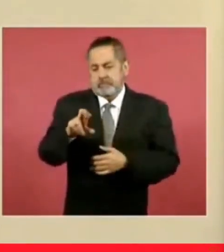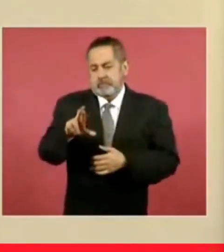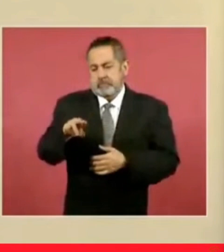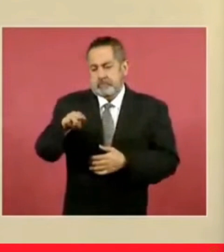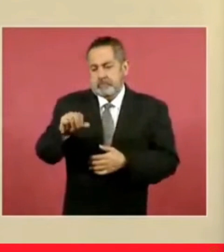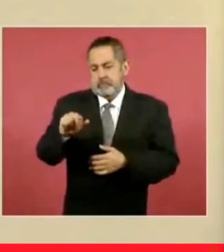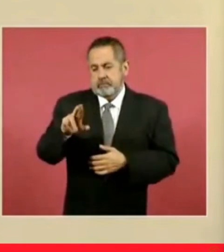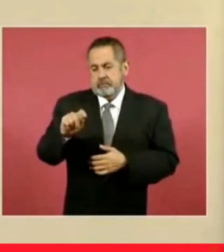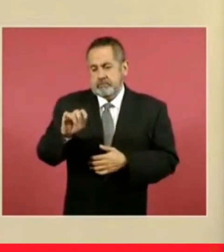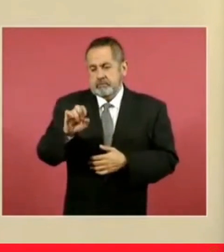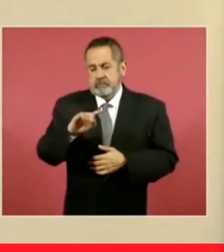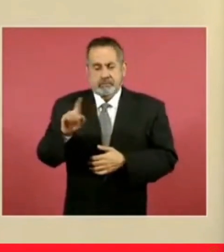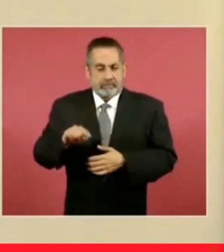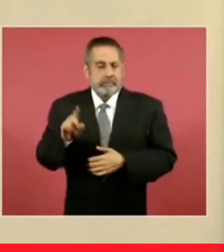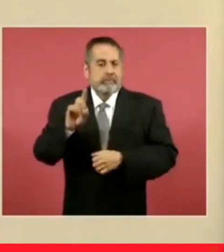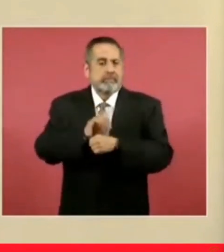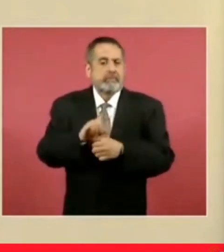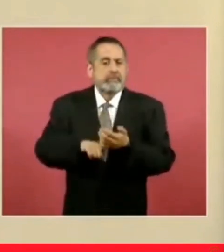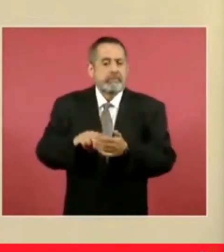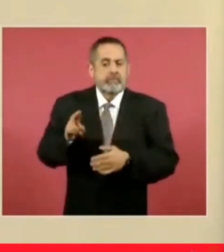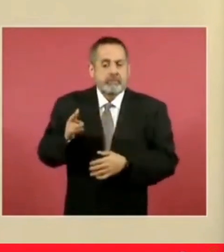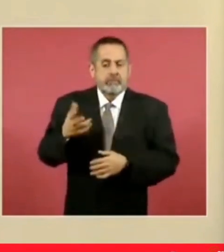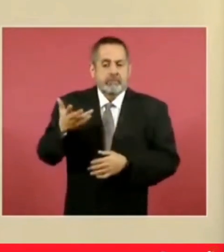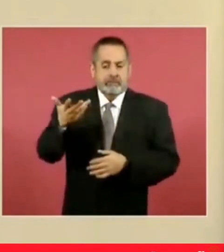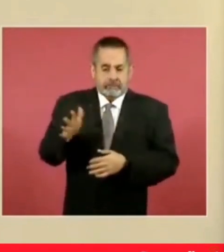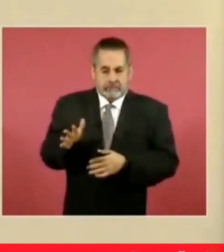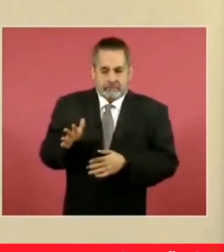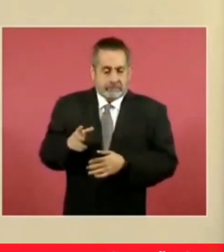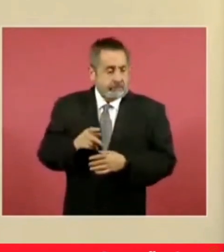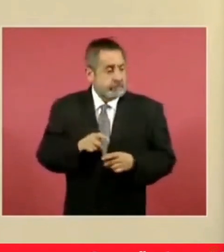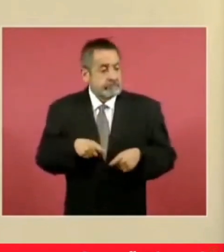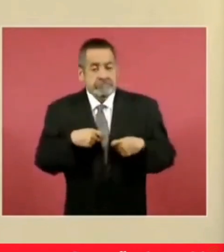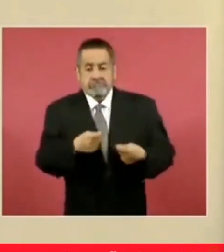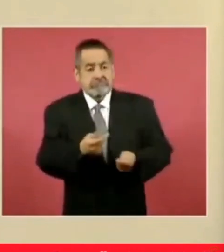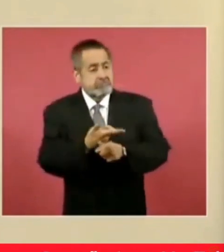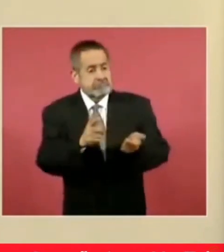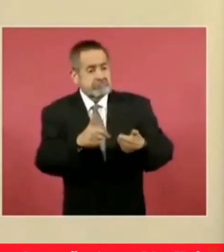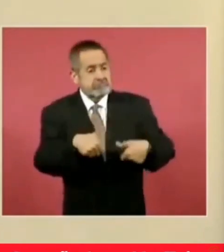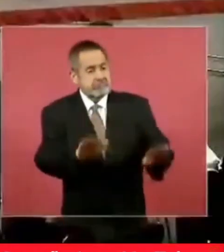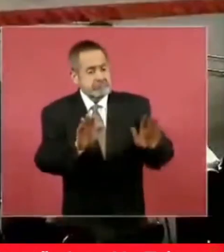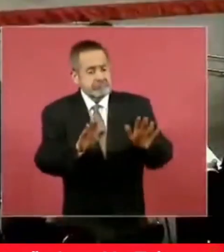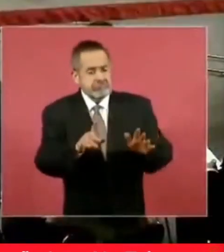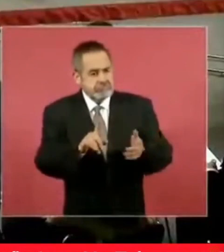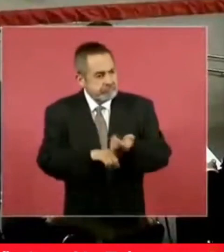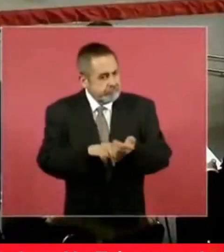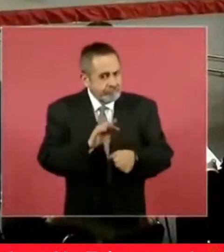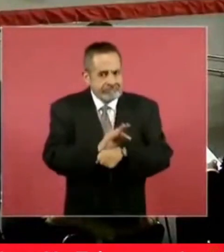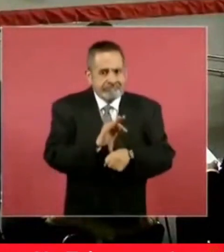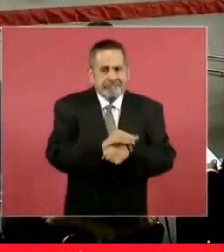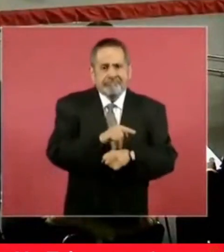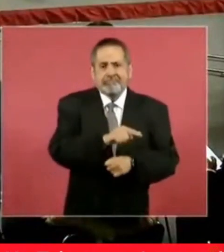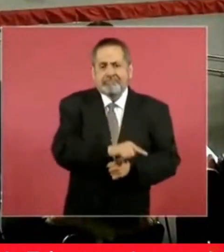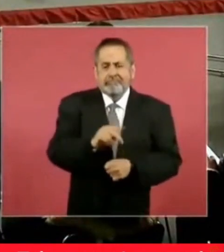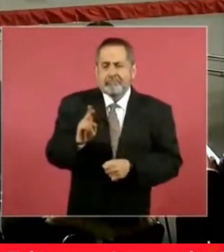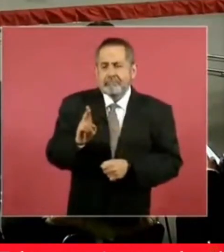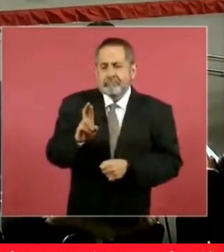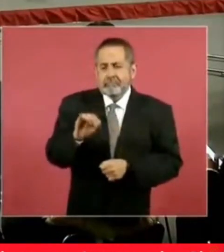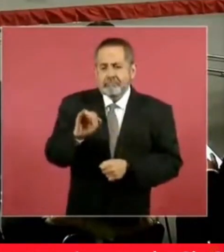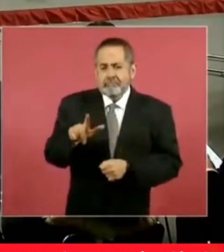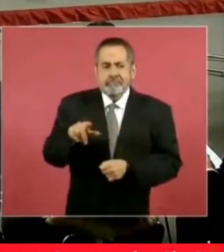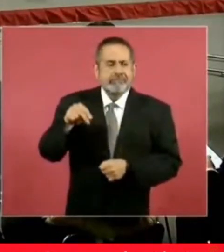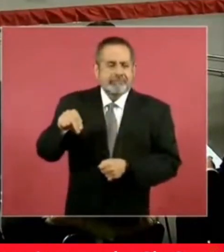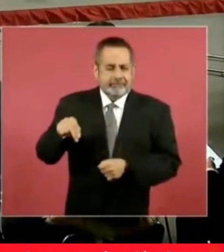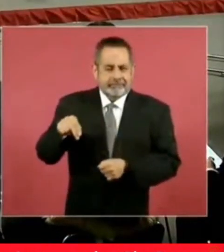é el 10 de noviembre eh otorgó una suspensión provisional a favor de Uriel n el